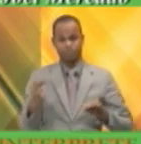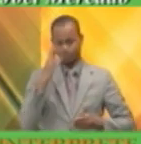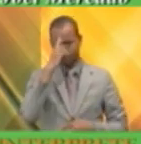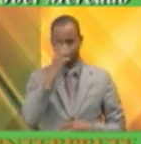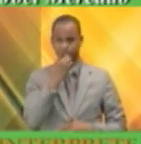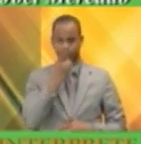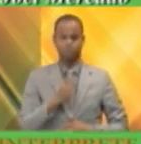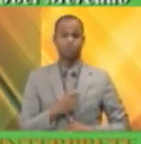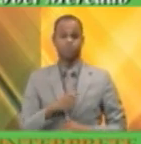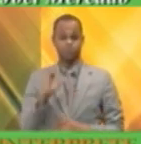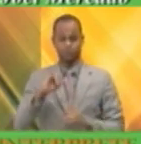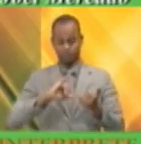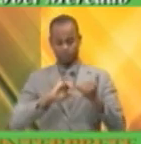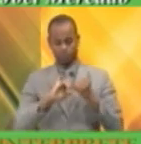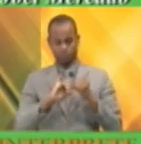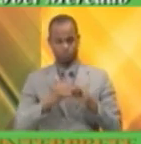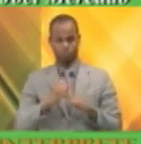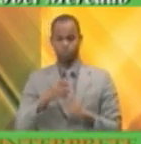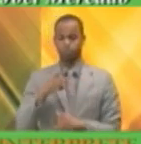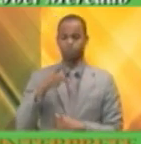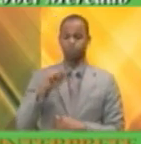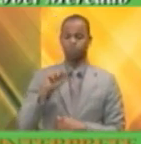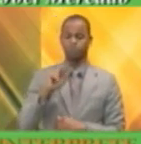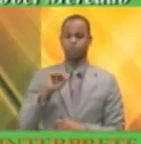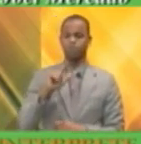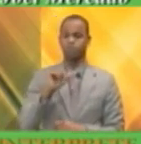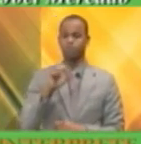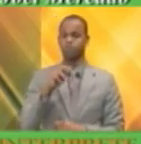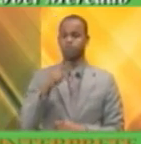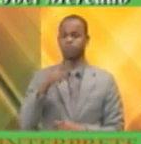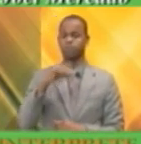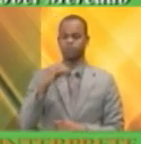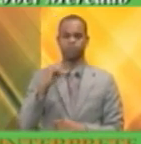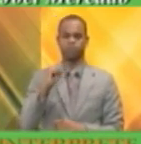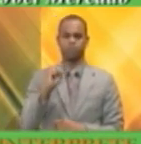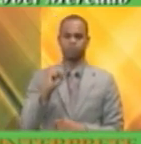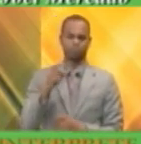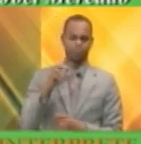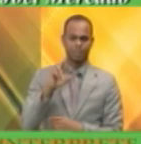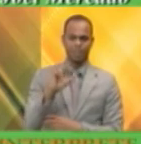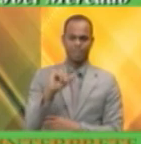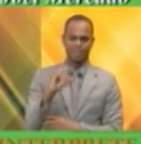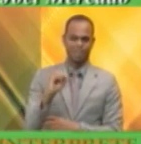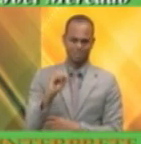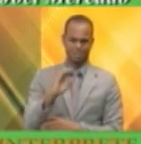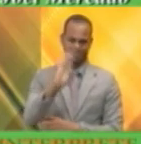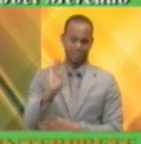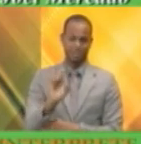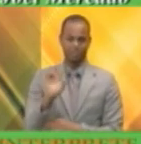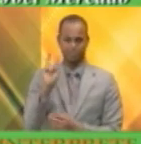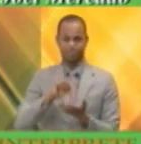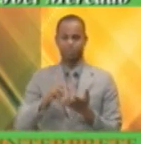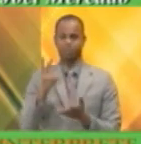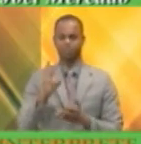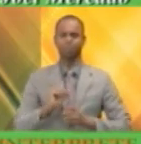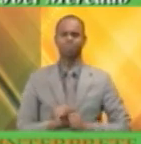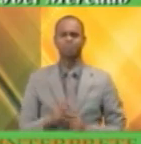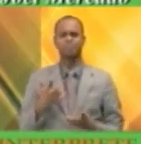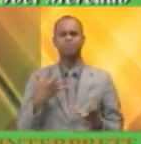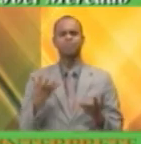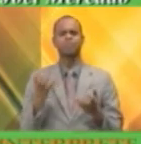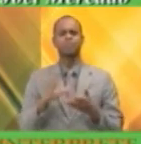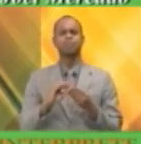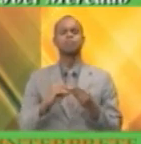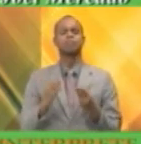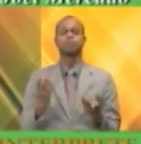los Juegos Paralímpicos de Río 2016. Quisiera, antes que nada, hablar de qué es